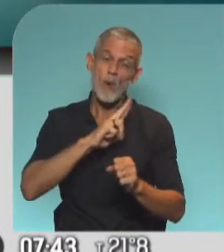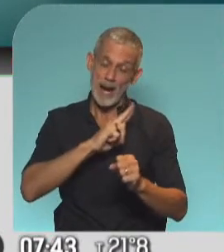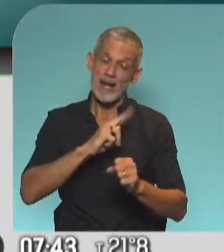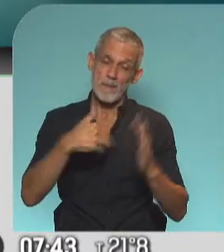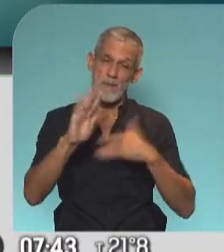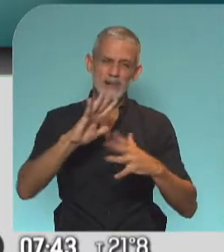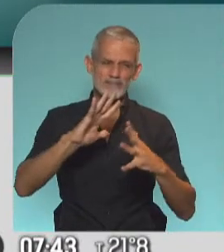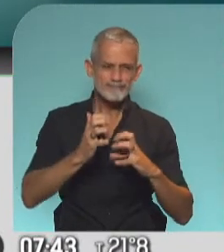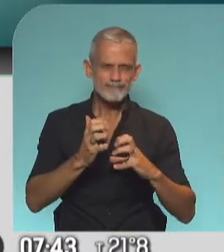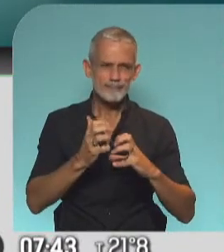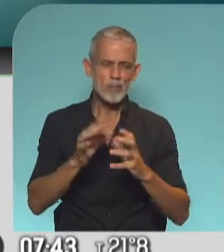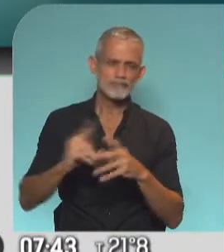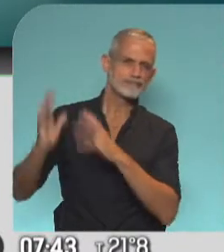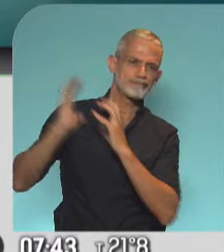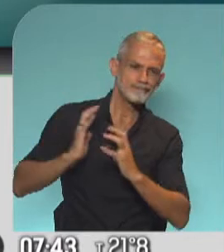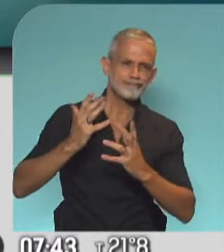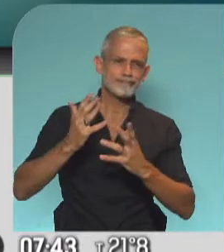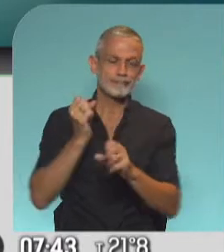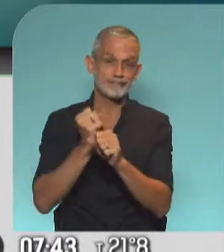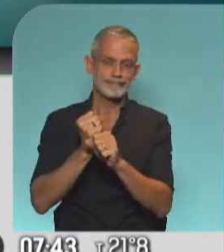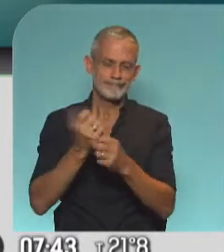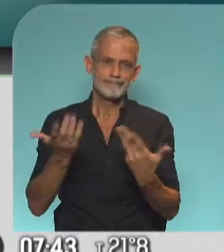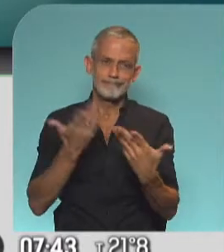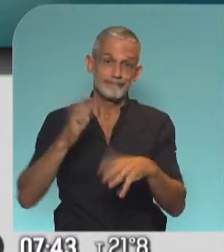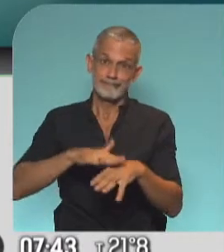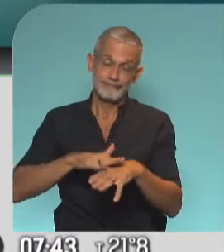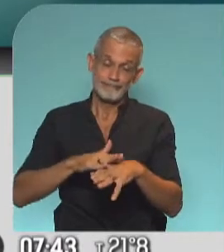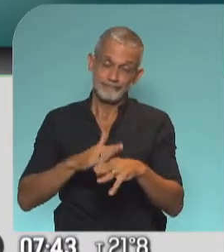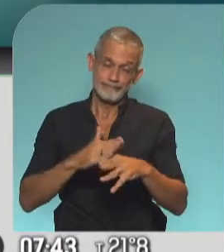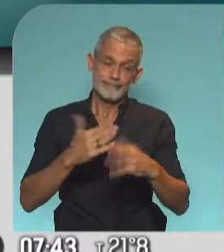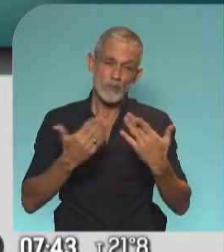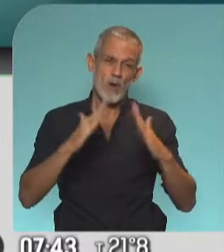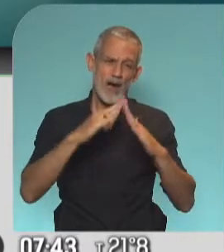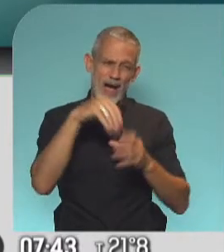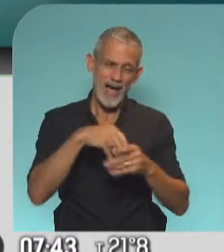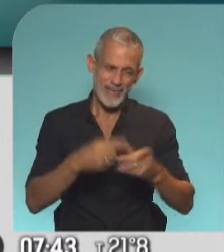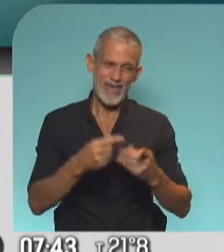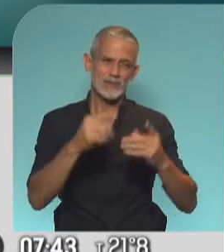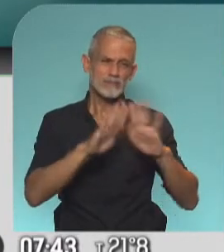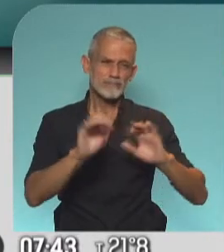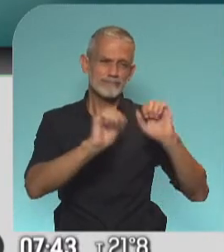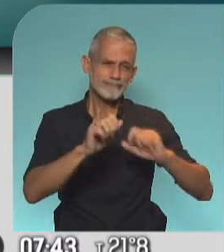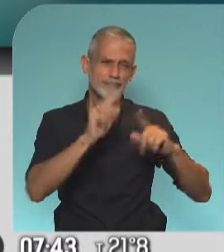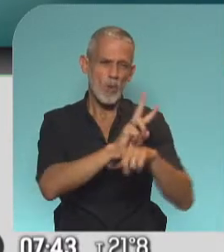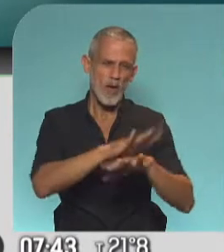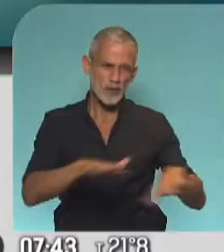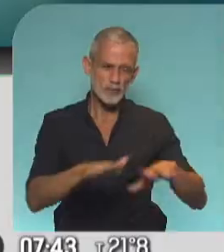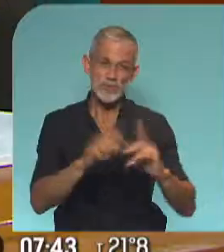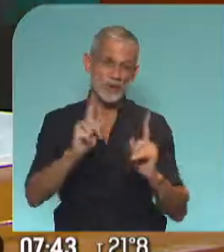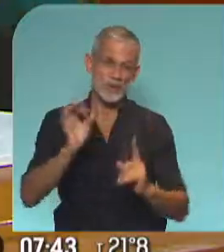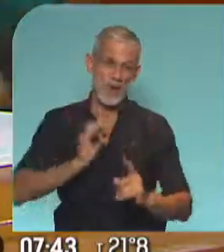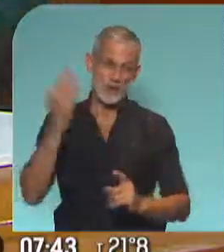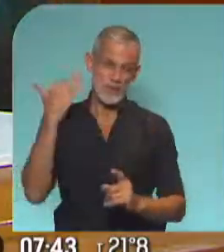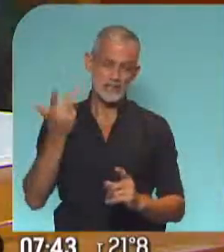quienes recayó sobre todo la recarga, bueno, con las tareas de cuidado, con las tareas del hogar, lo hemos hablado mucho el año pasado, por